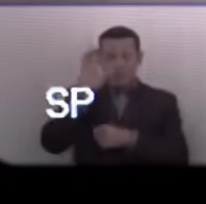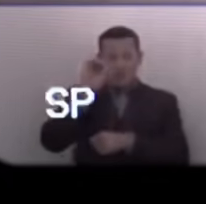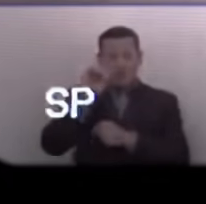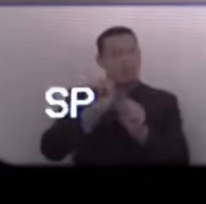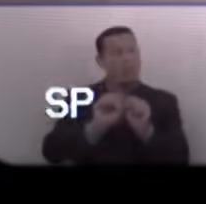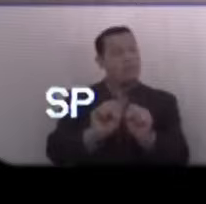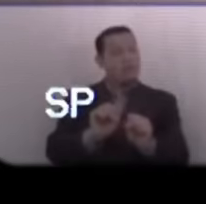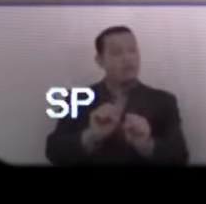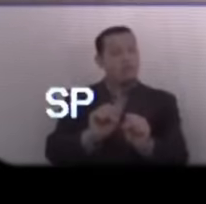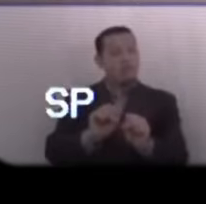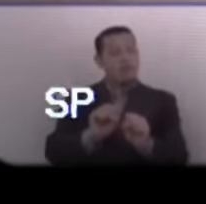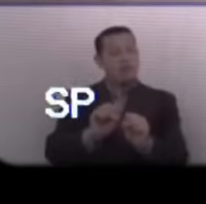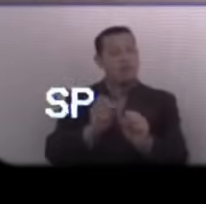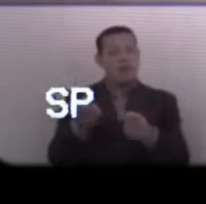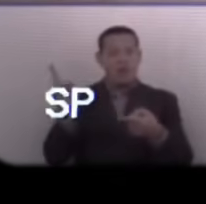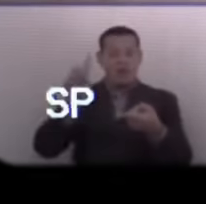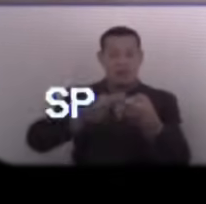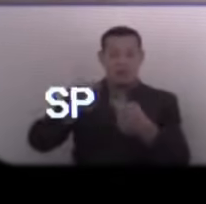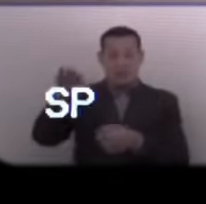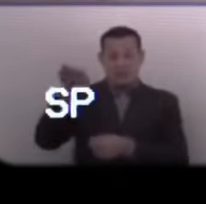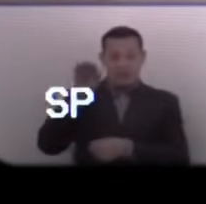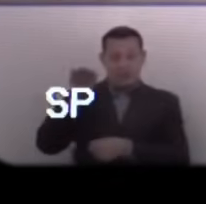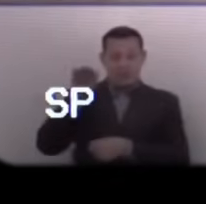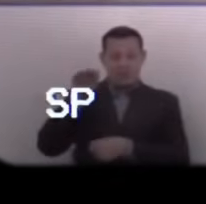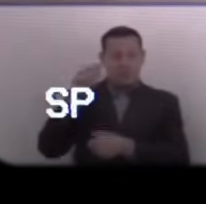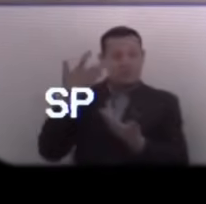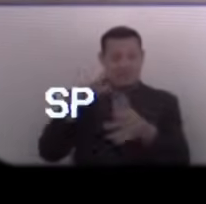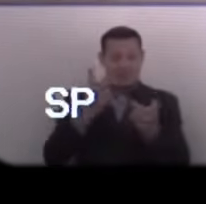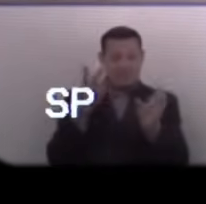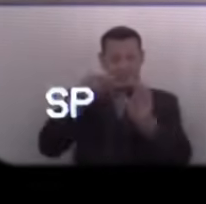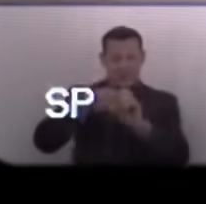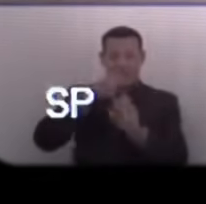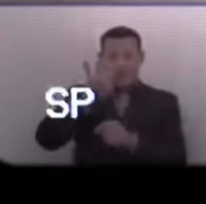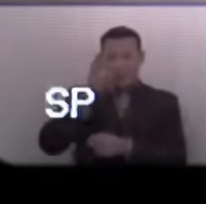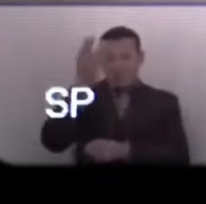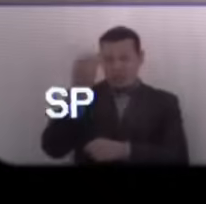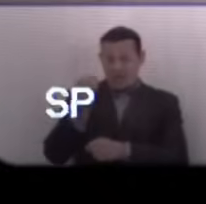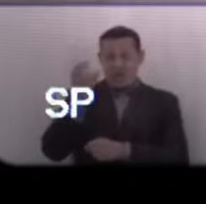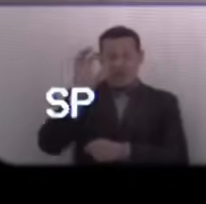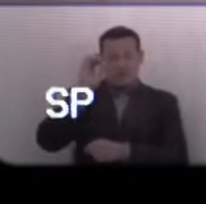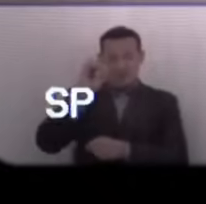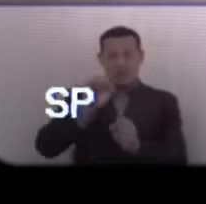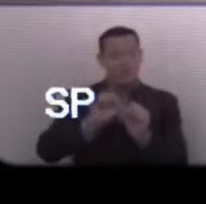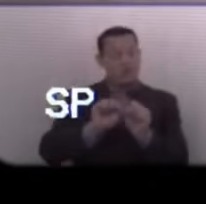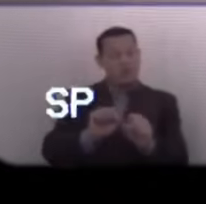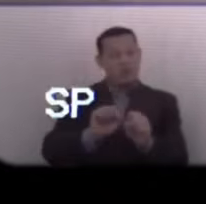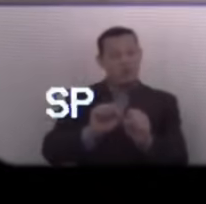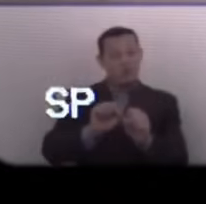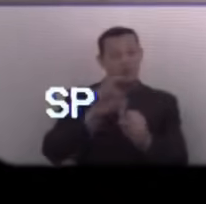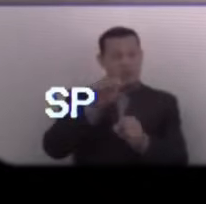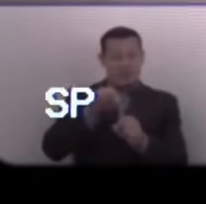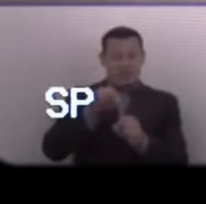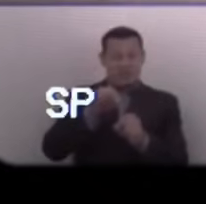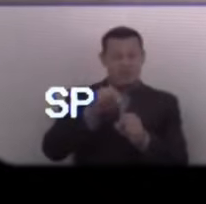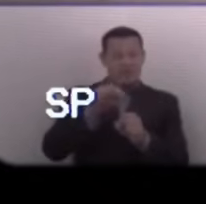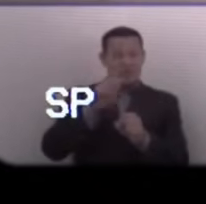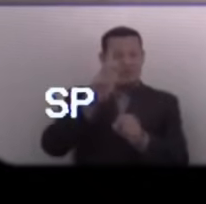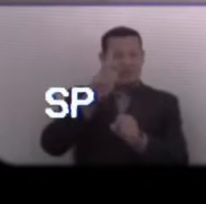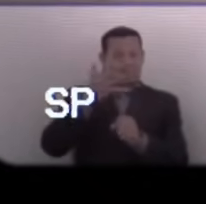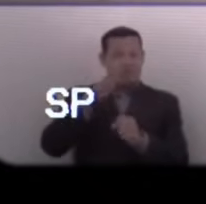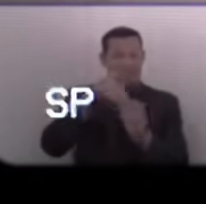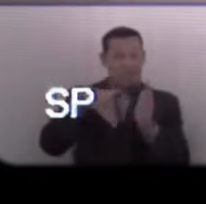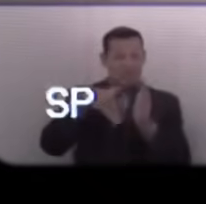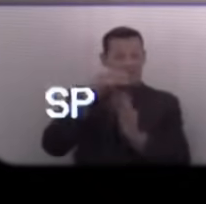homicidios. Hasta marzo llevábamos 4 días con cero homicidios. Eso es casi un